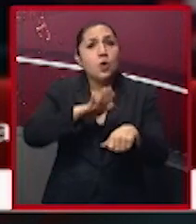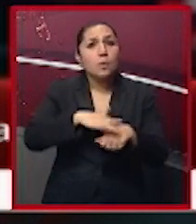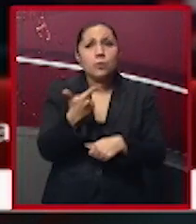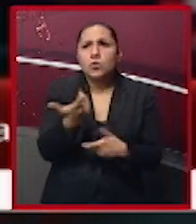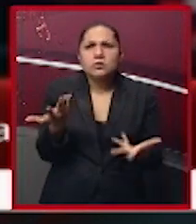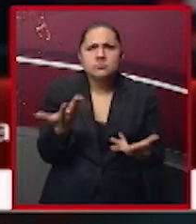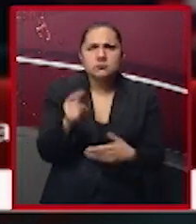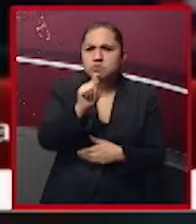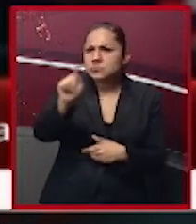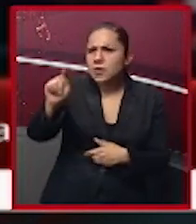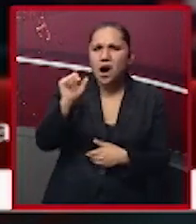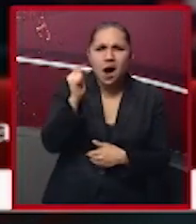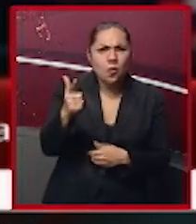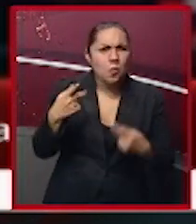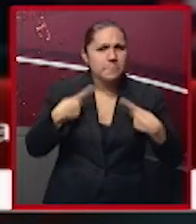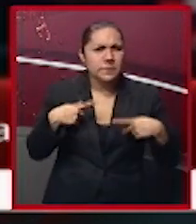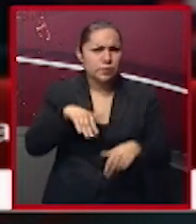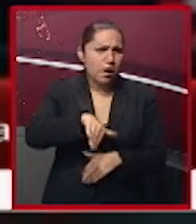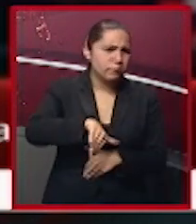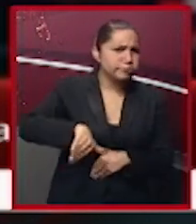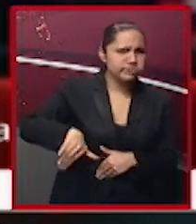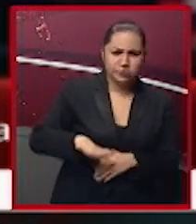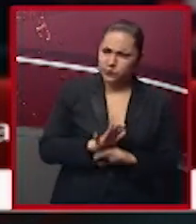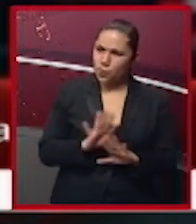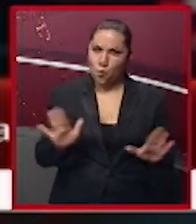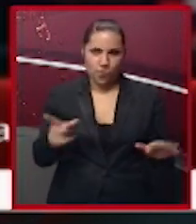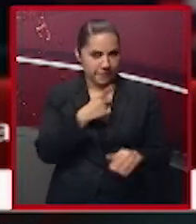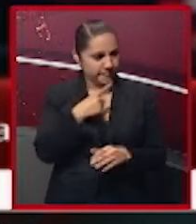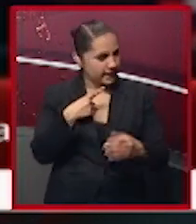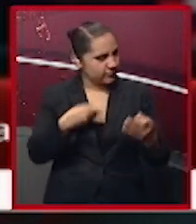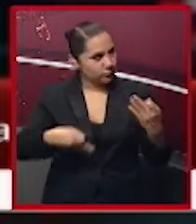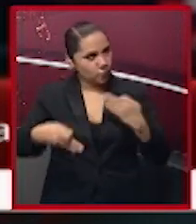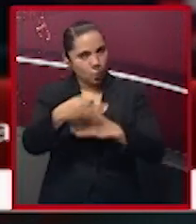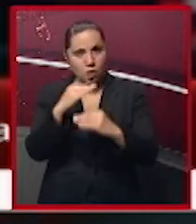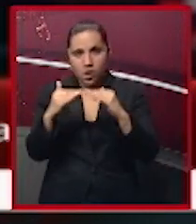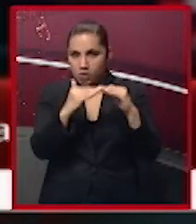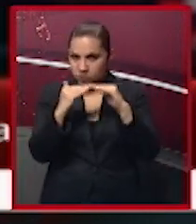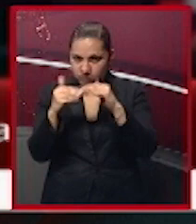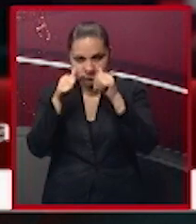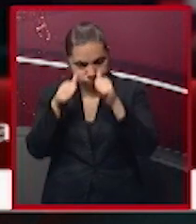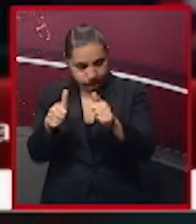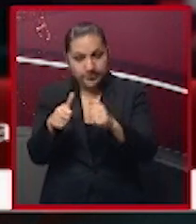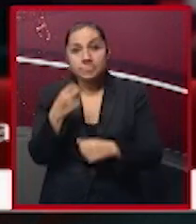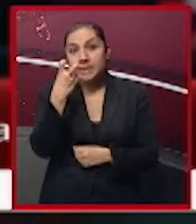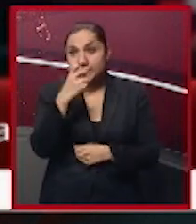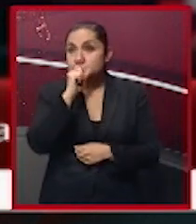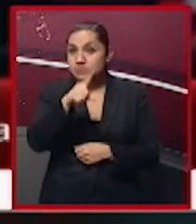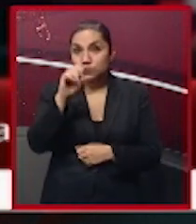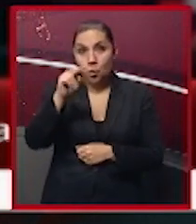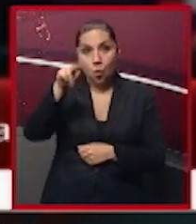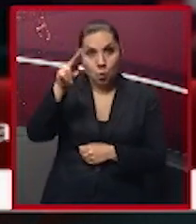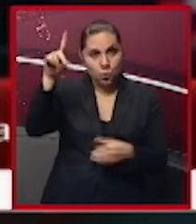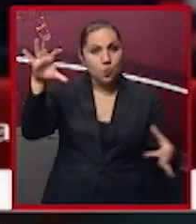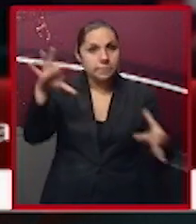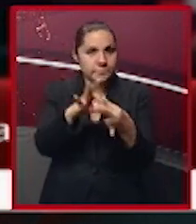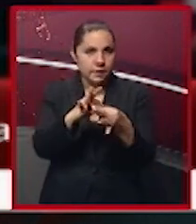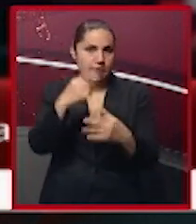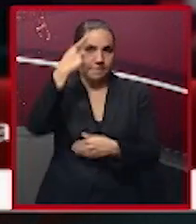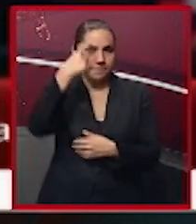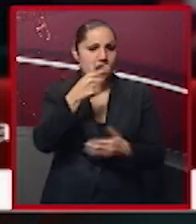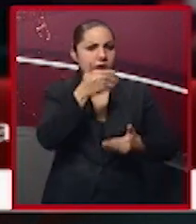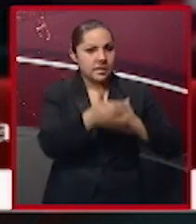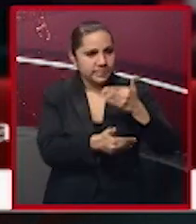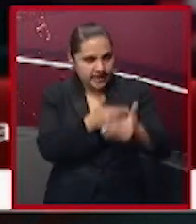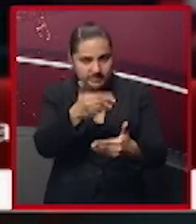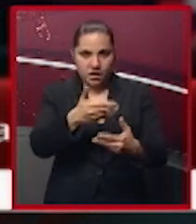atrás. Así lo señalan los Objetivos de Desarrollo Sostenible de las Naciones Unidas, a los que México se sumó con